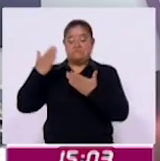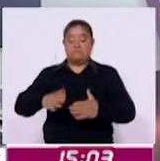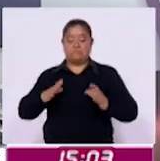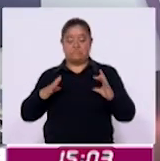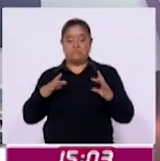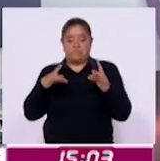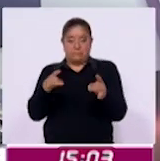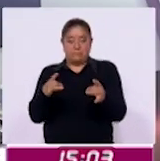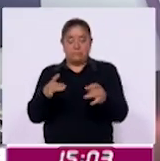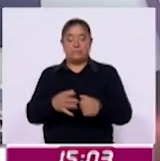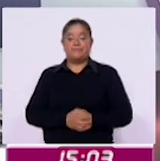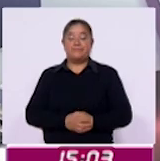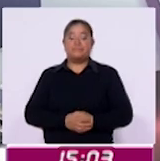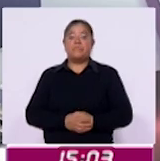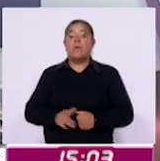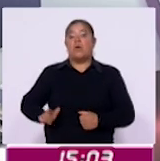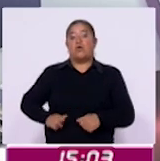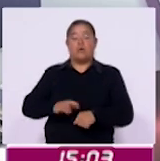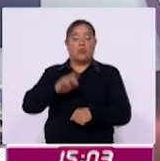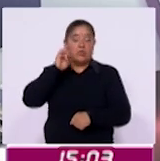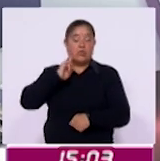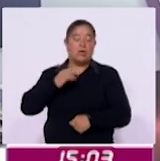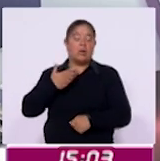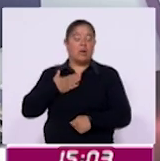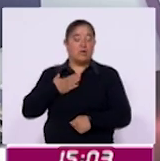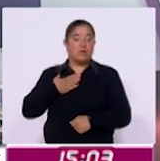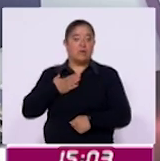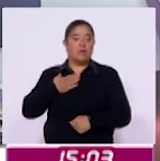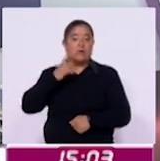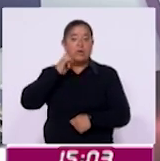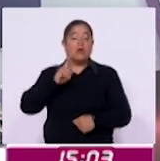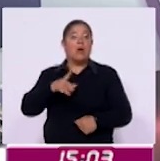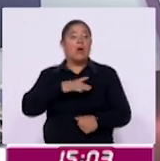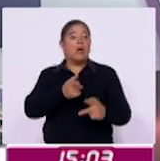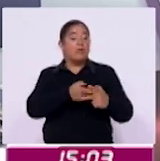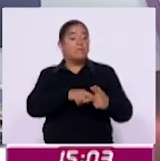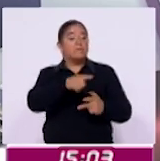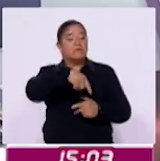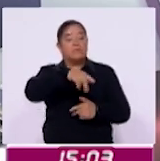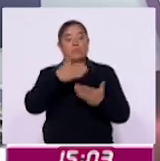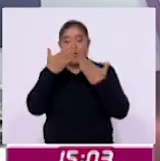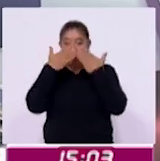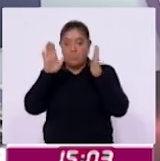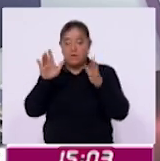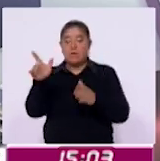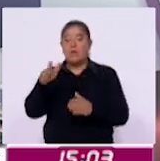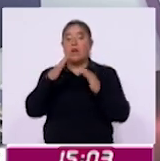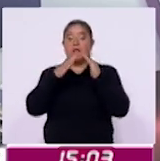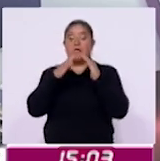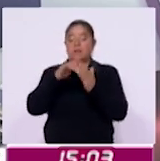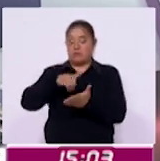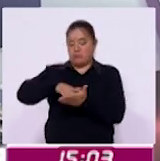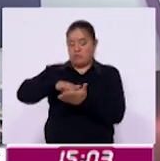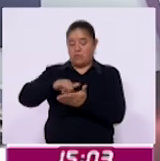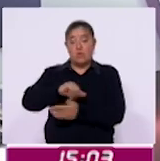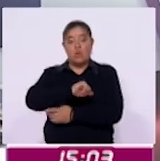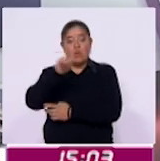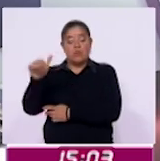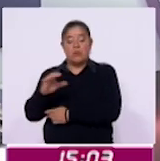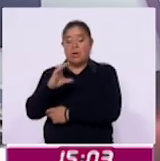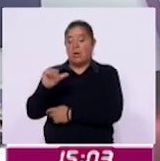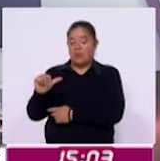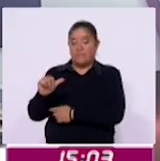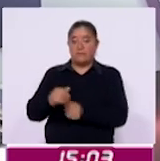gobernadora, empezamos a abrir estas casas, unas casas en Nueva York, otra casa en